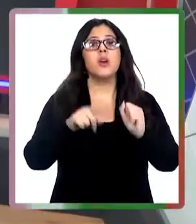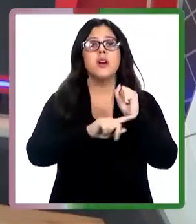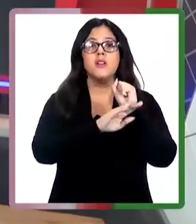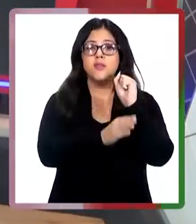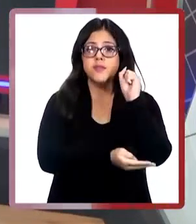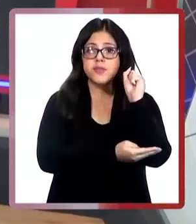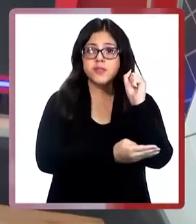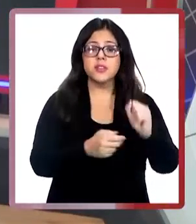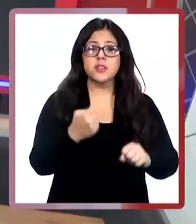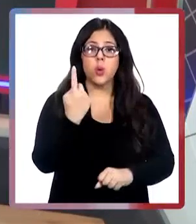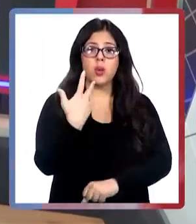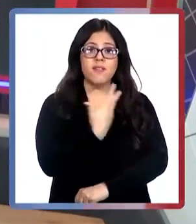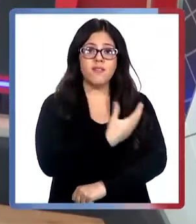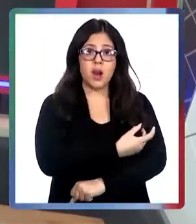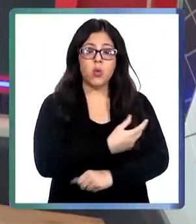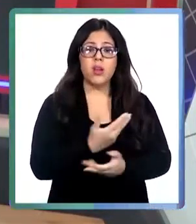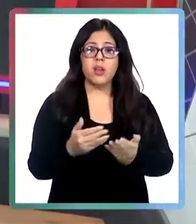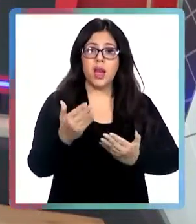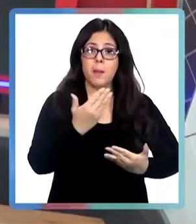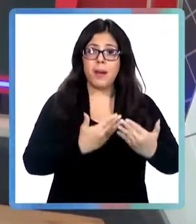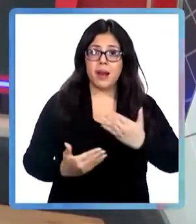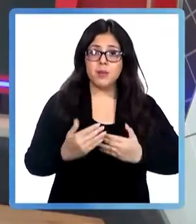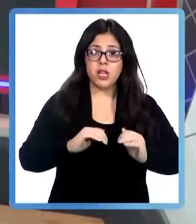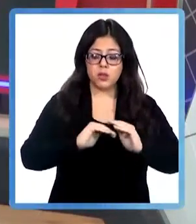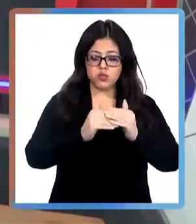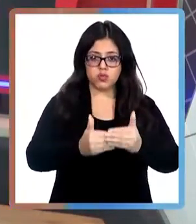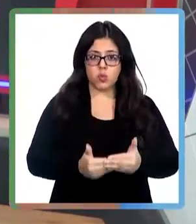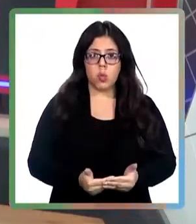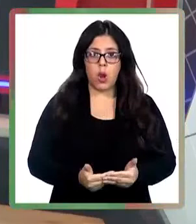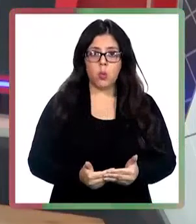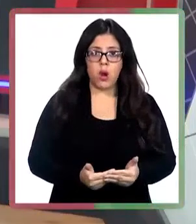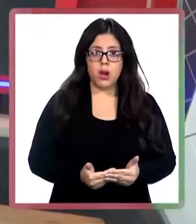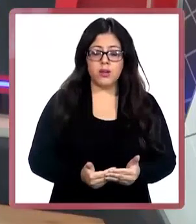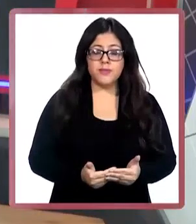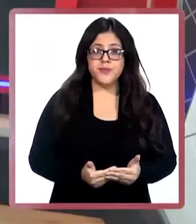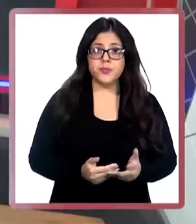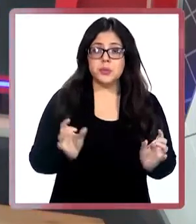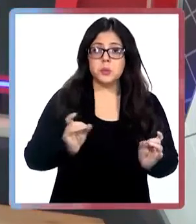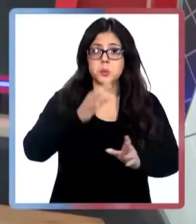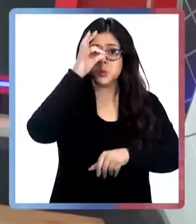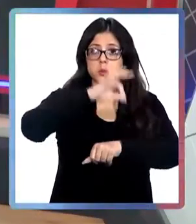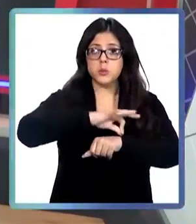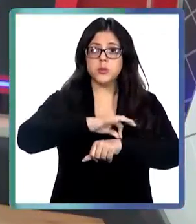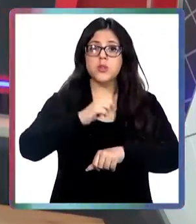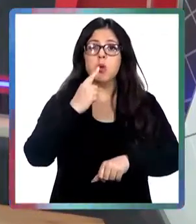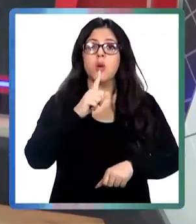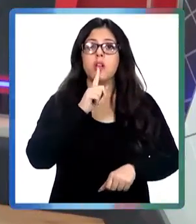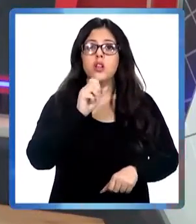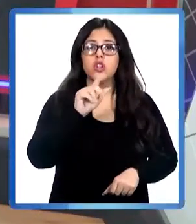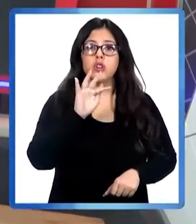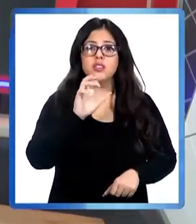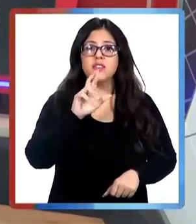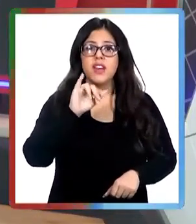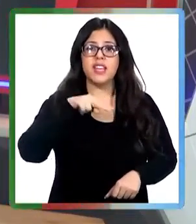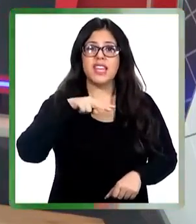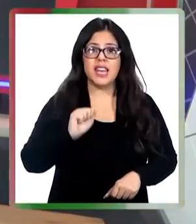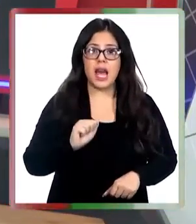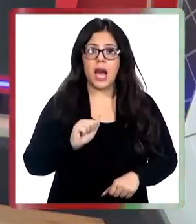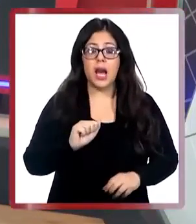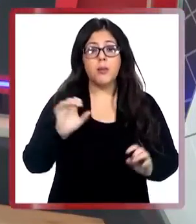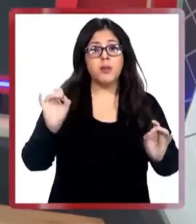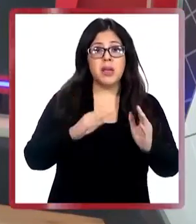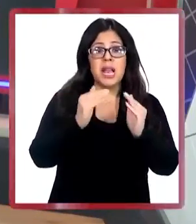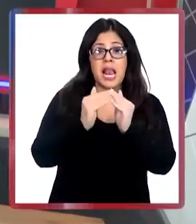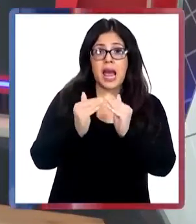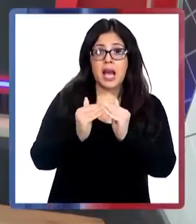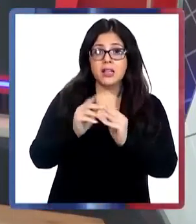embarazadas reciban una vacuna para proteger a sus hijos o hijas dentro del vientre de una enfermedad llamada tosferina o coqueluche. Quizá en la